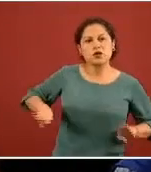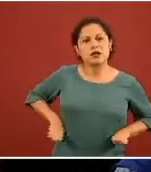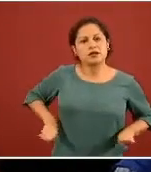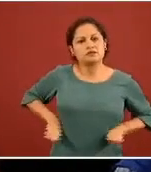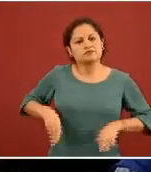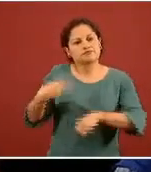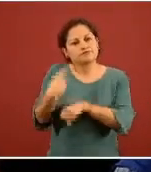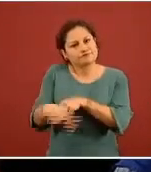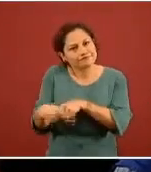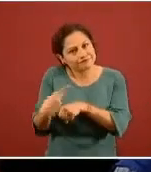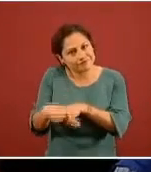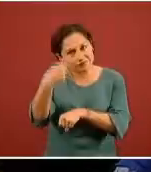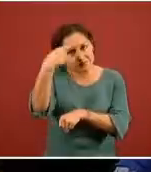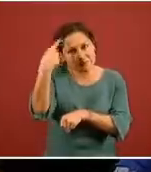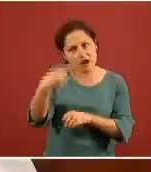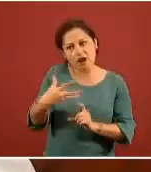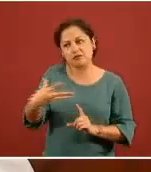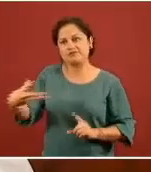enfermedad grave.